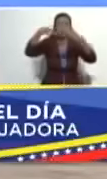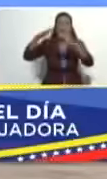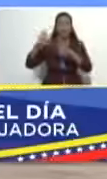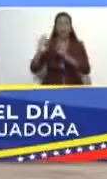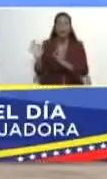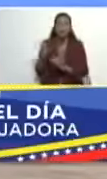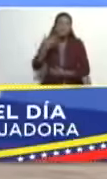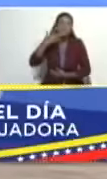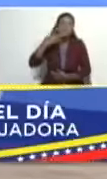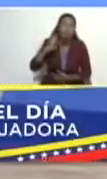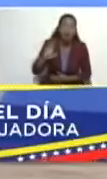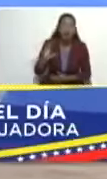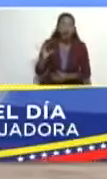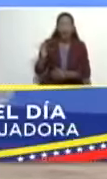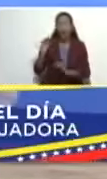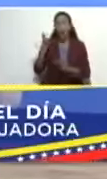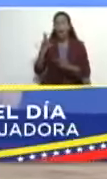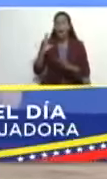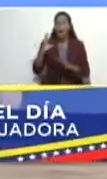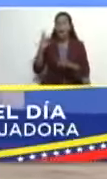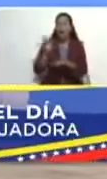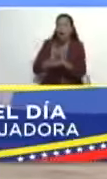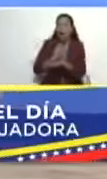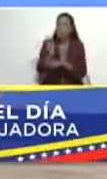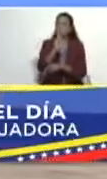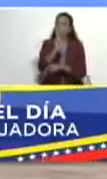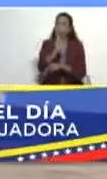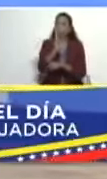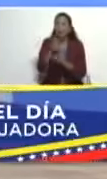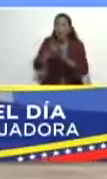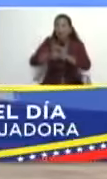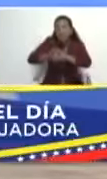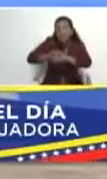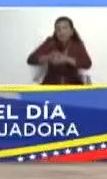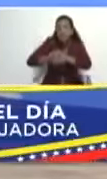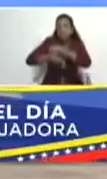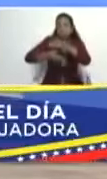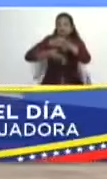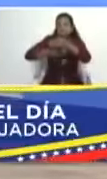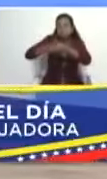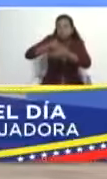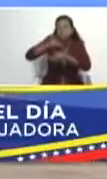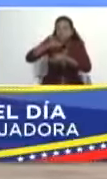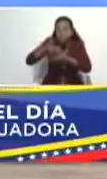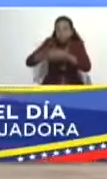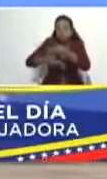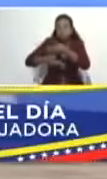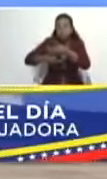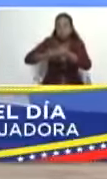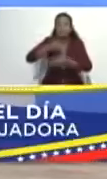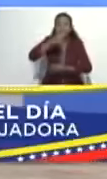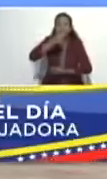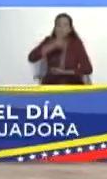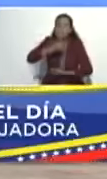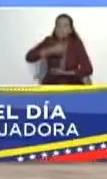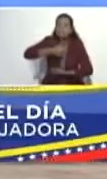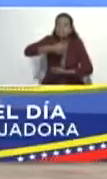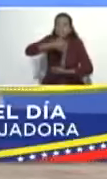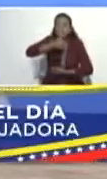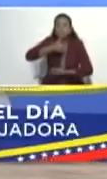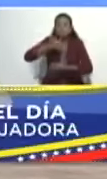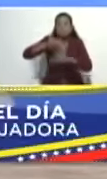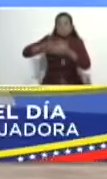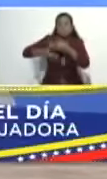quizás a una menor velocidad de lo que se esperaba, pero sostenida,